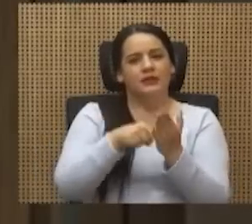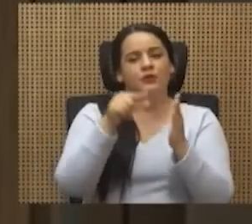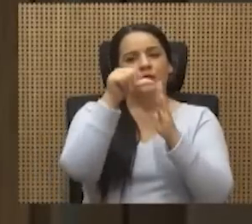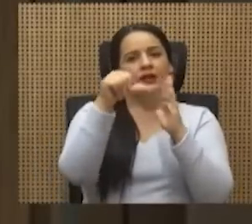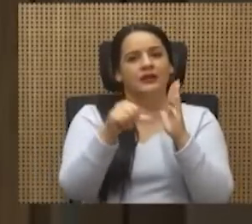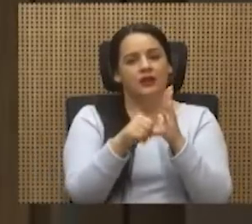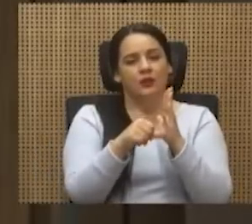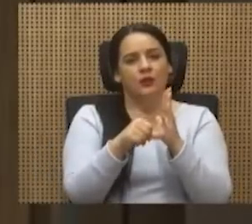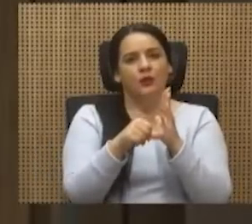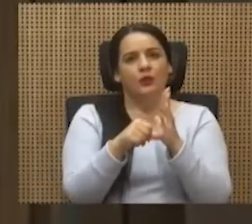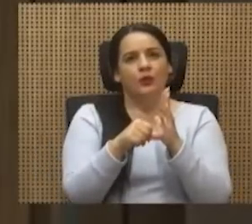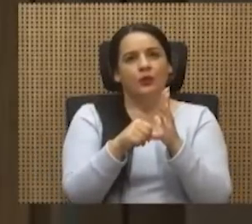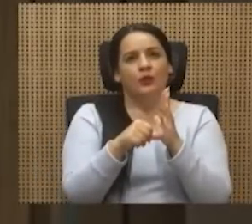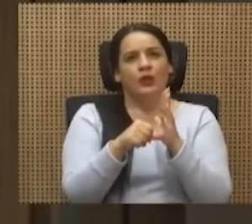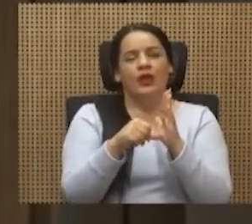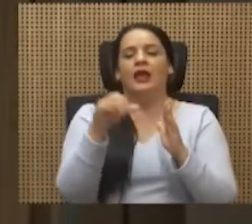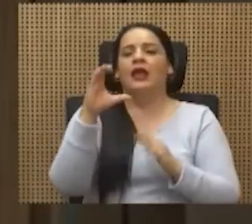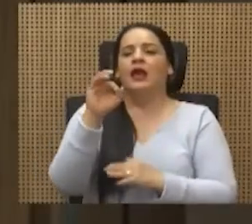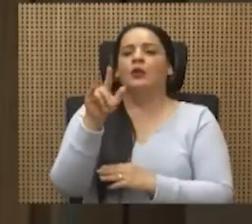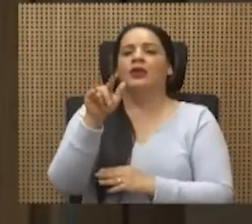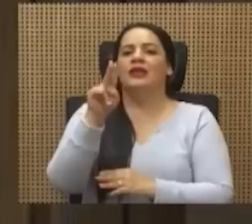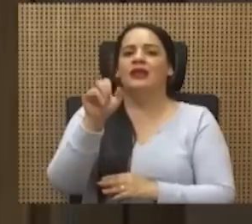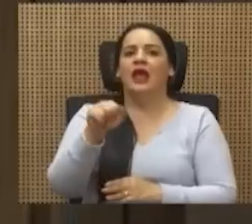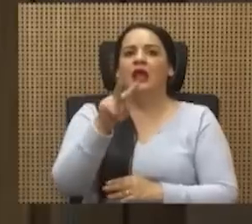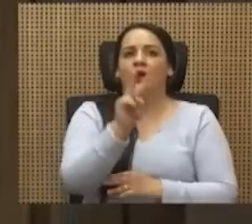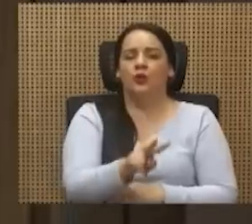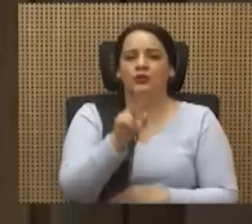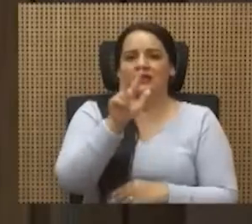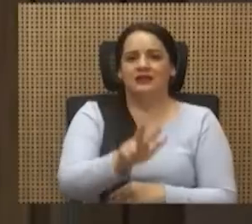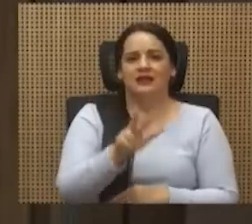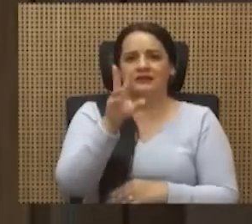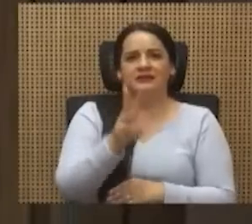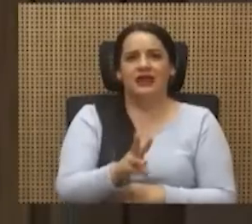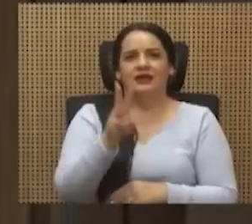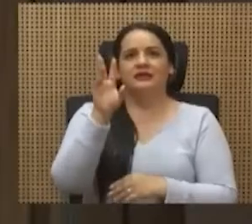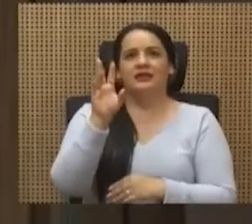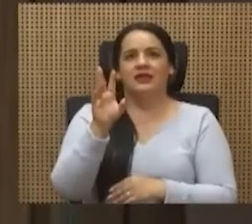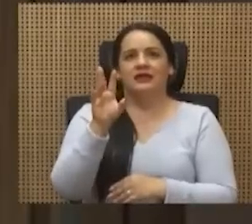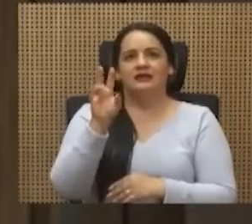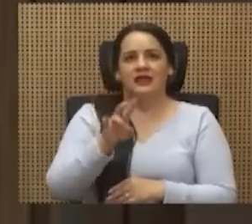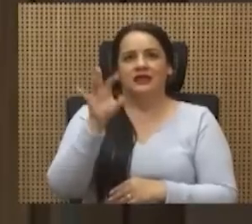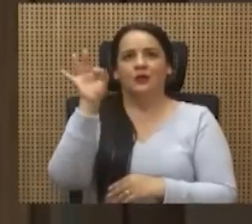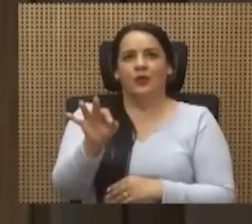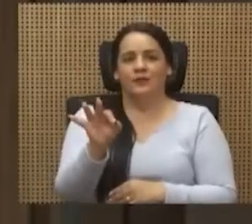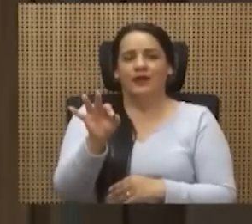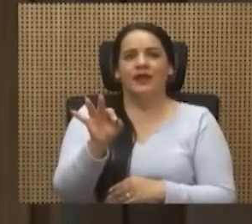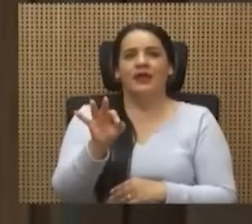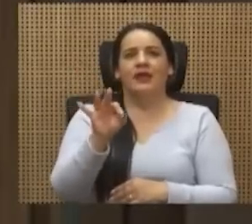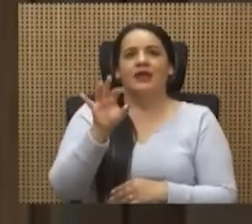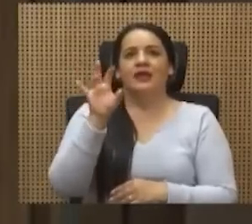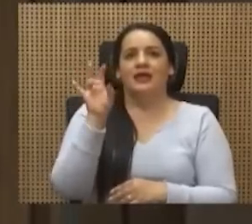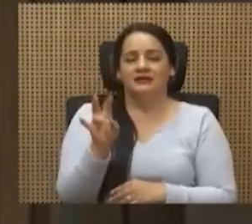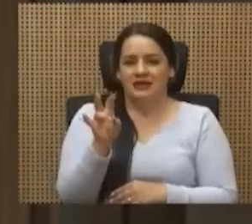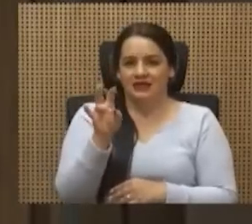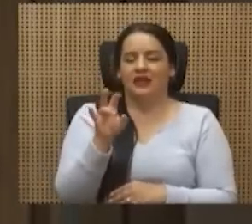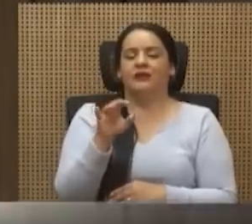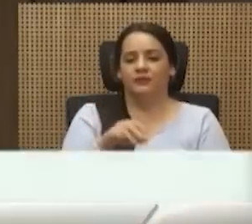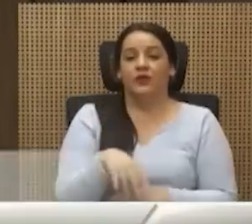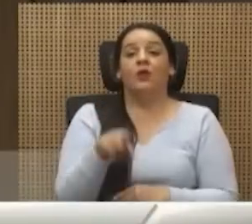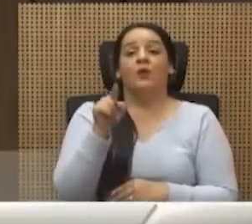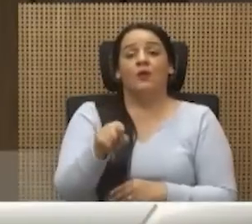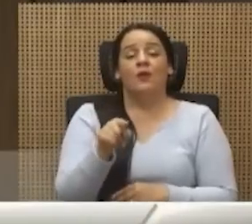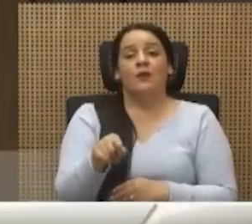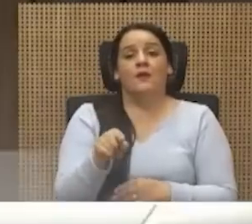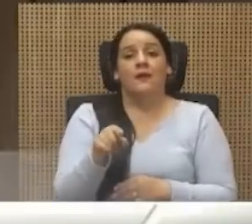artículos el a ver Carolina el dos el tres El seis y el nueve ya me los aprendí Okay El Siete no